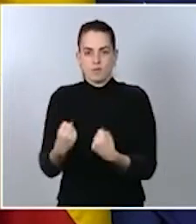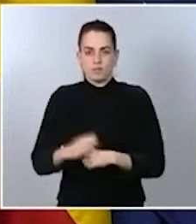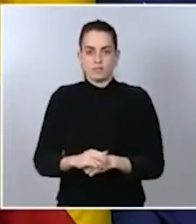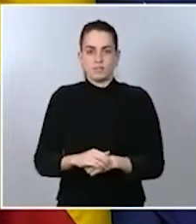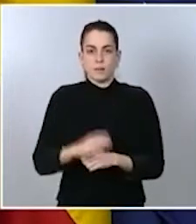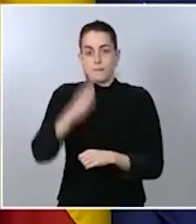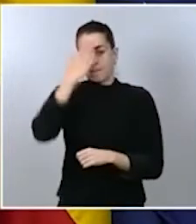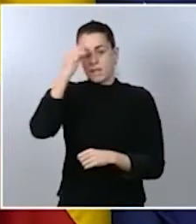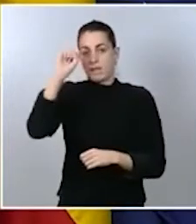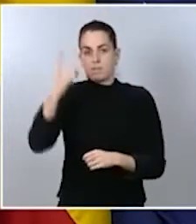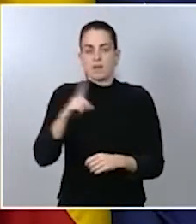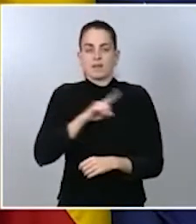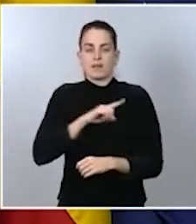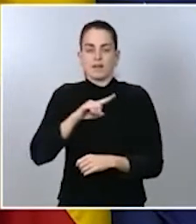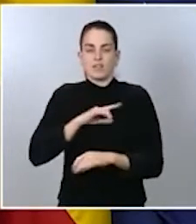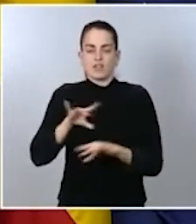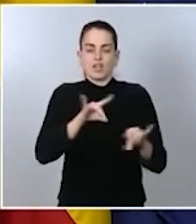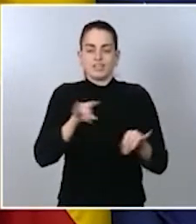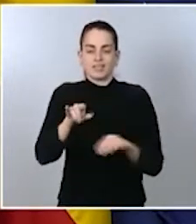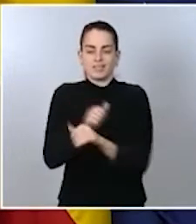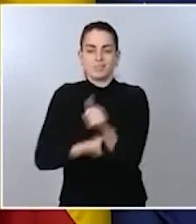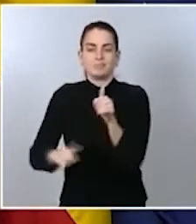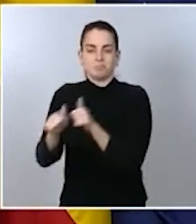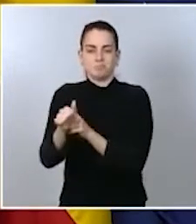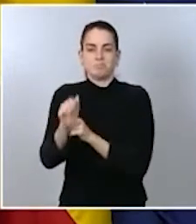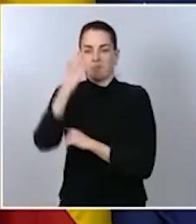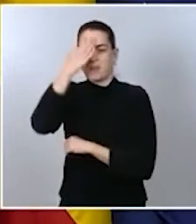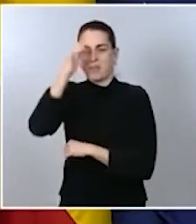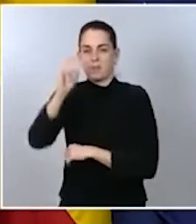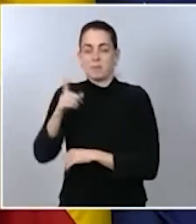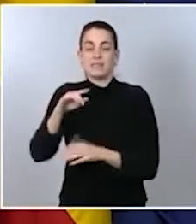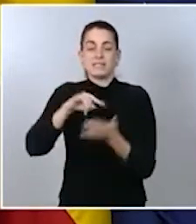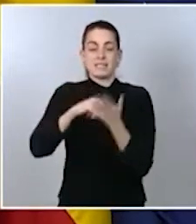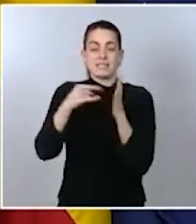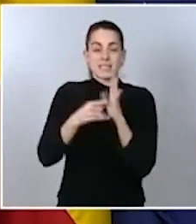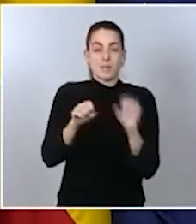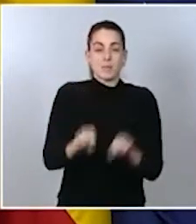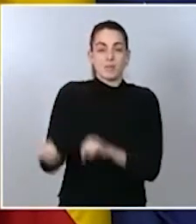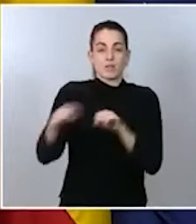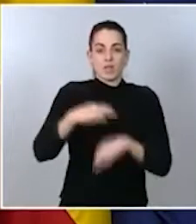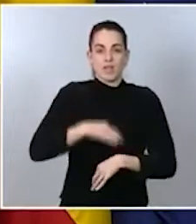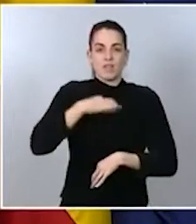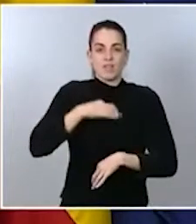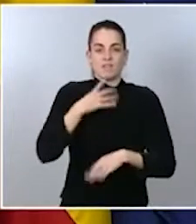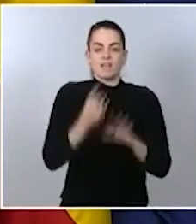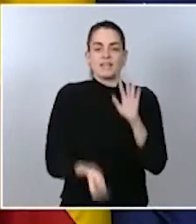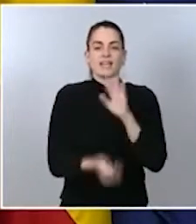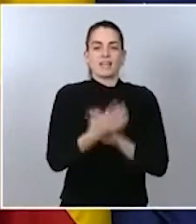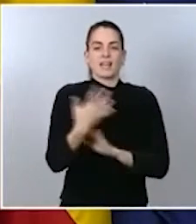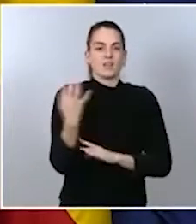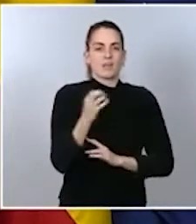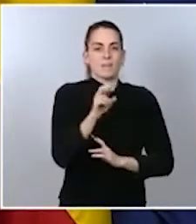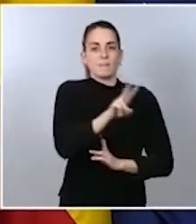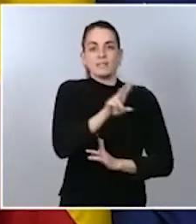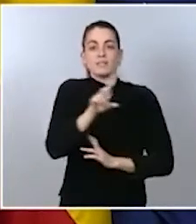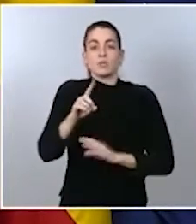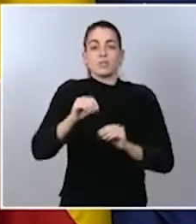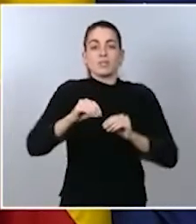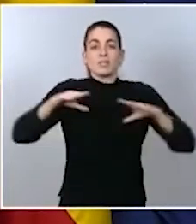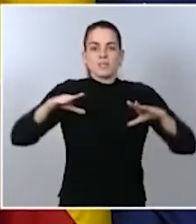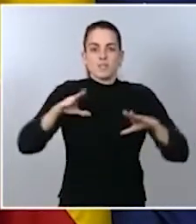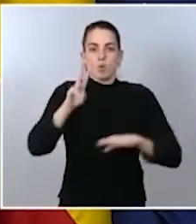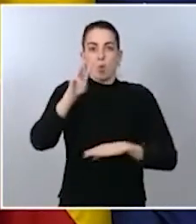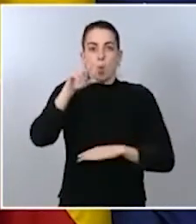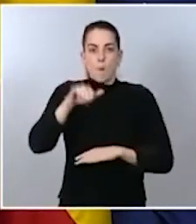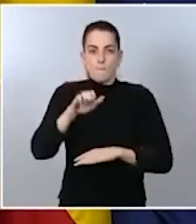tierra el sistema de protección civil ha generado 21 activaciones de la ume y de las